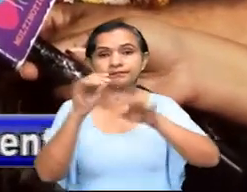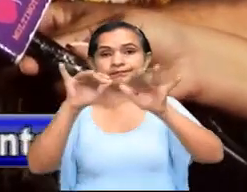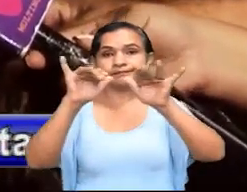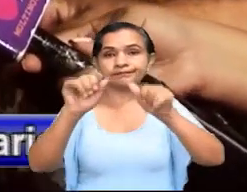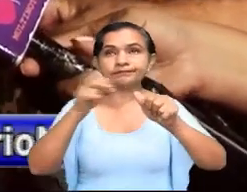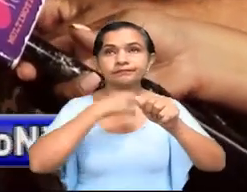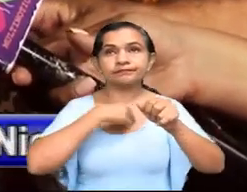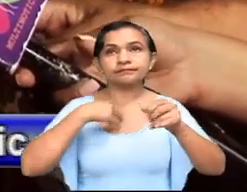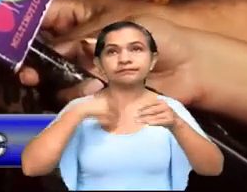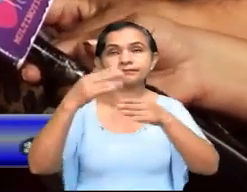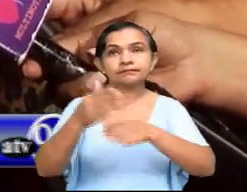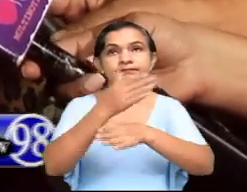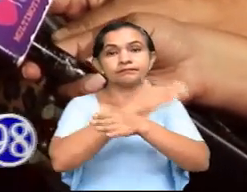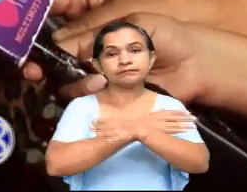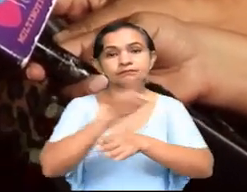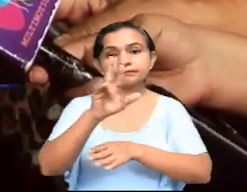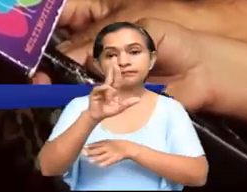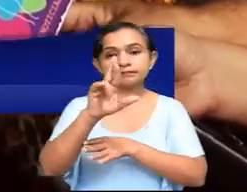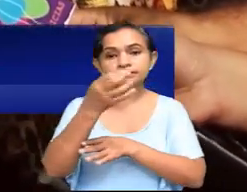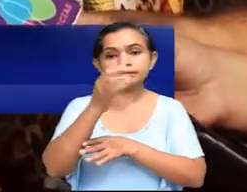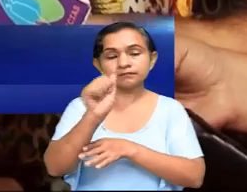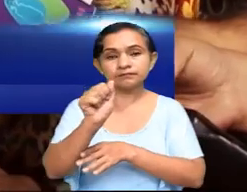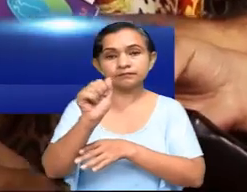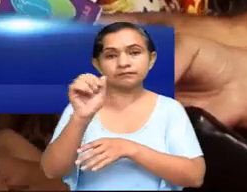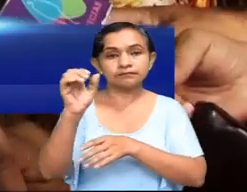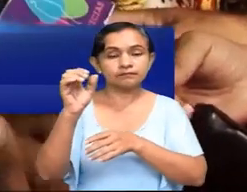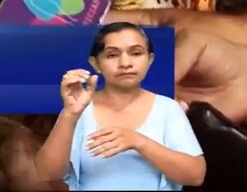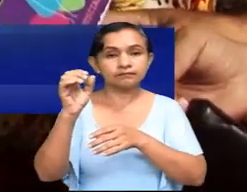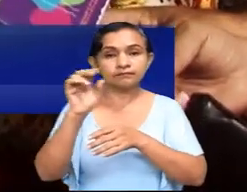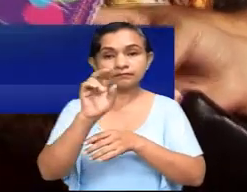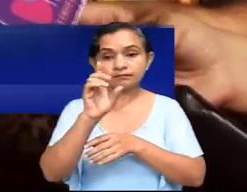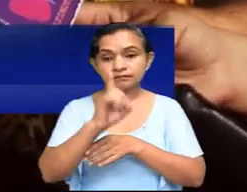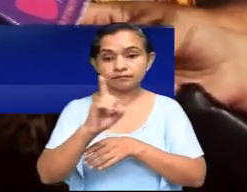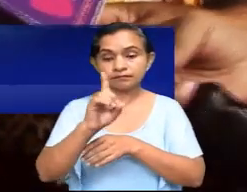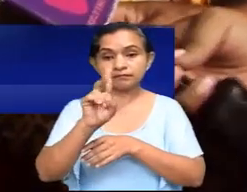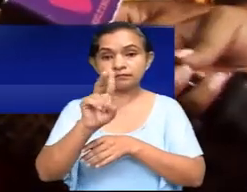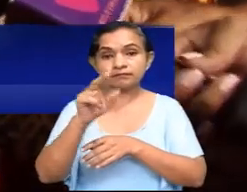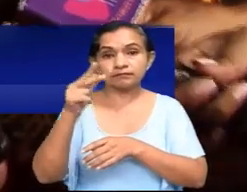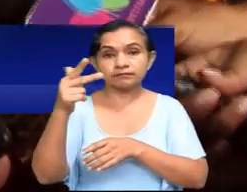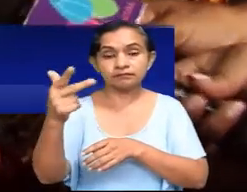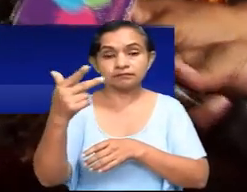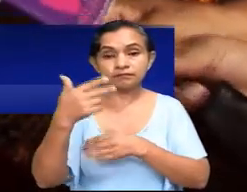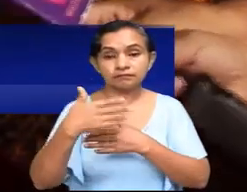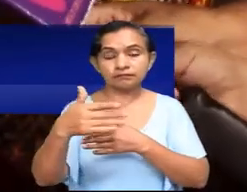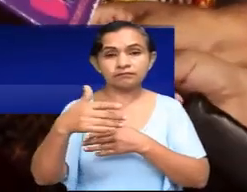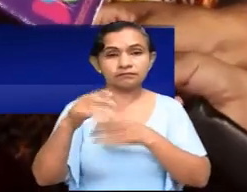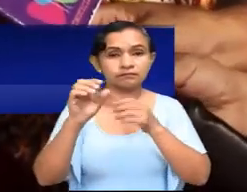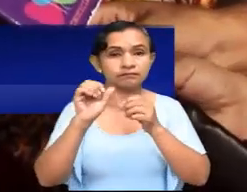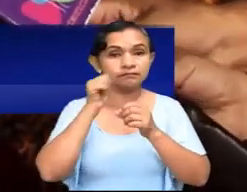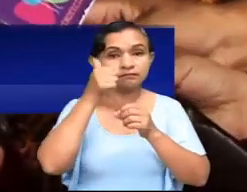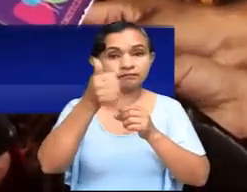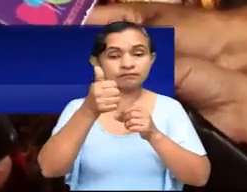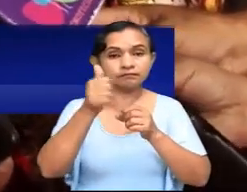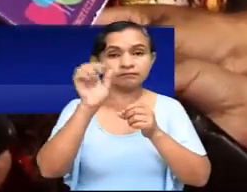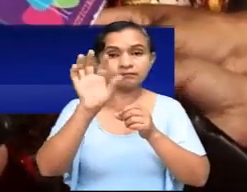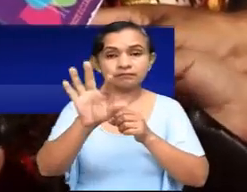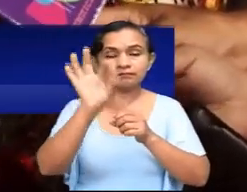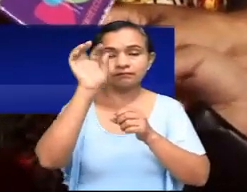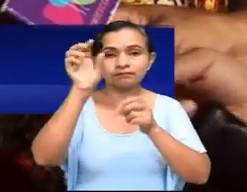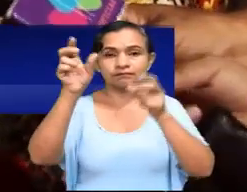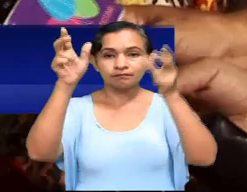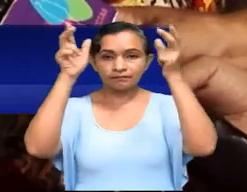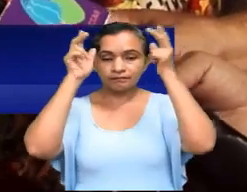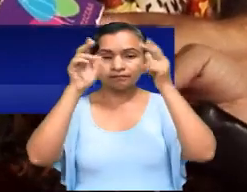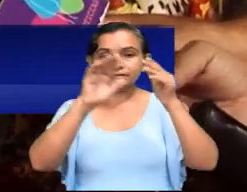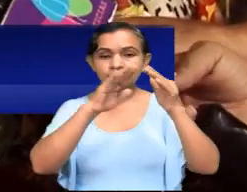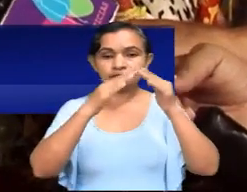que es previo a la Rosa del Camino, que se va a realizar el domingo 28, pero ya a partir de mañana viernes nosotros tenemos la elección de la primera reina del